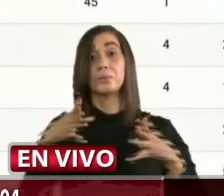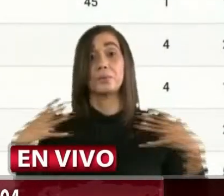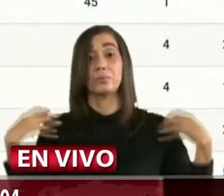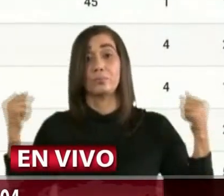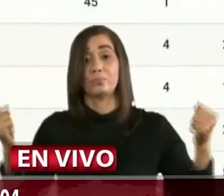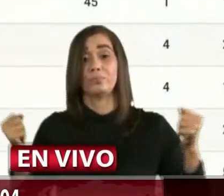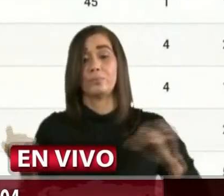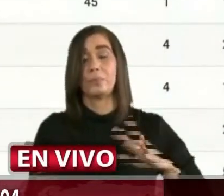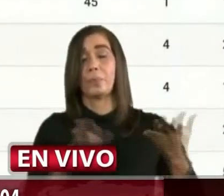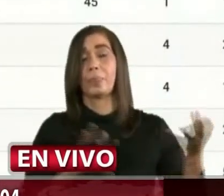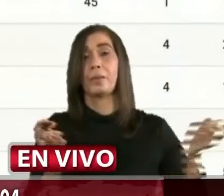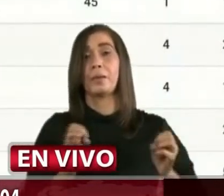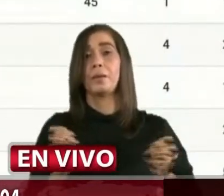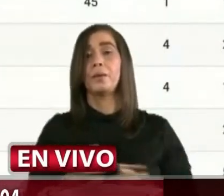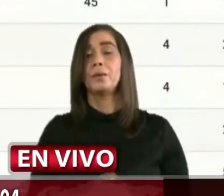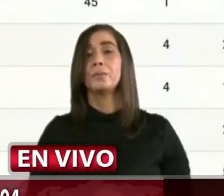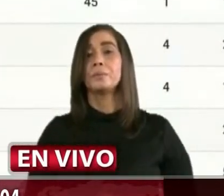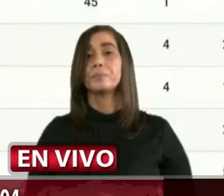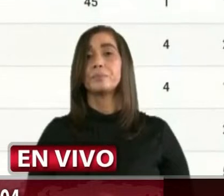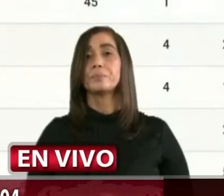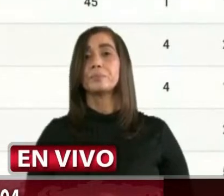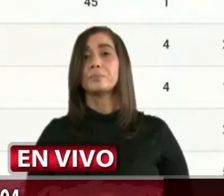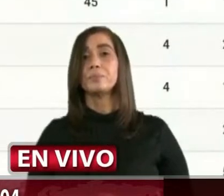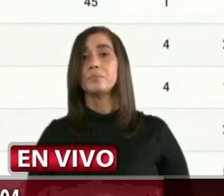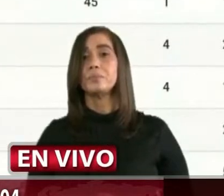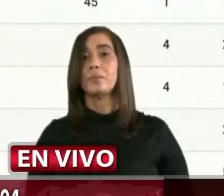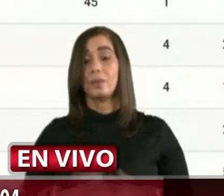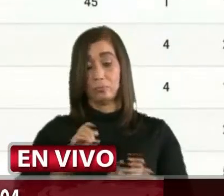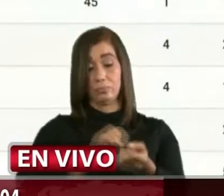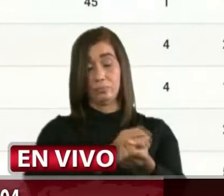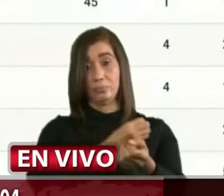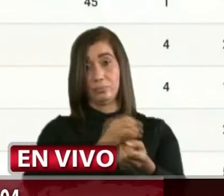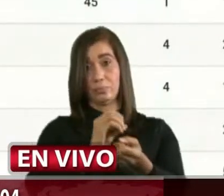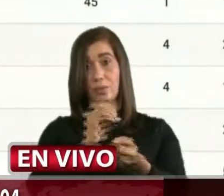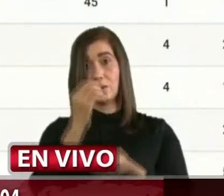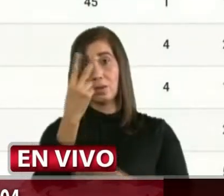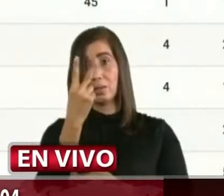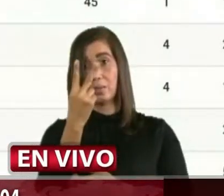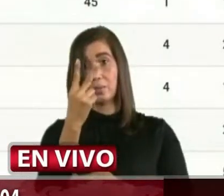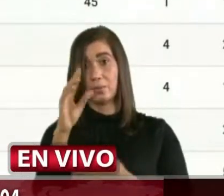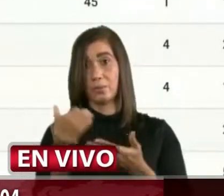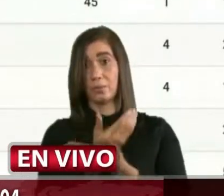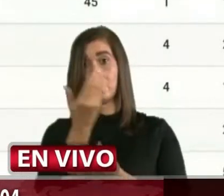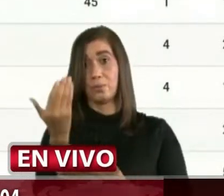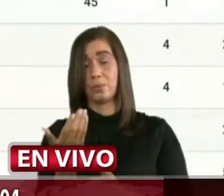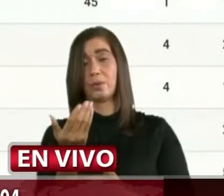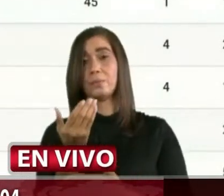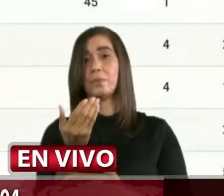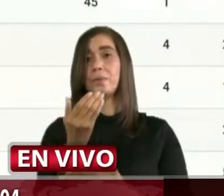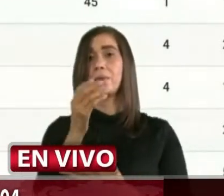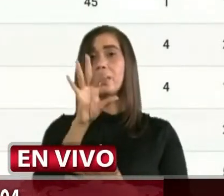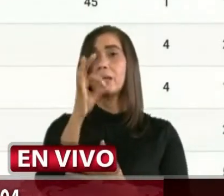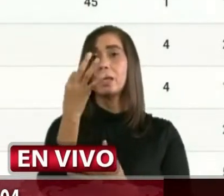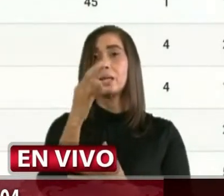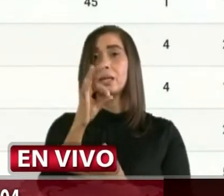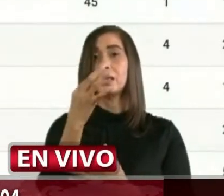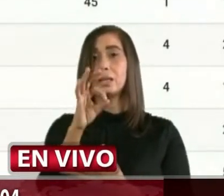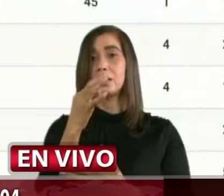recuperados, 0 fallecimientos. San José de Ocoa, 2 casos nuevos,